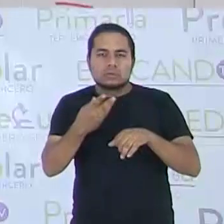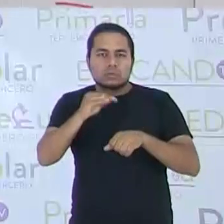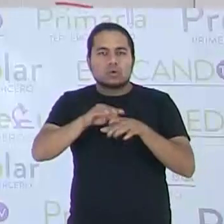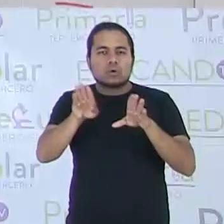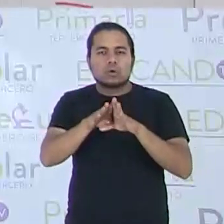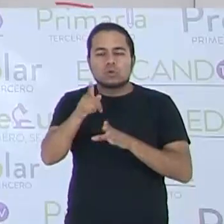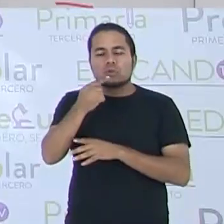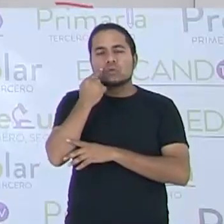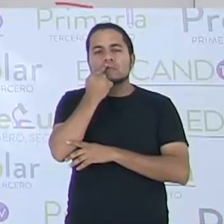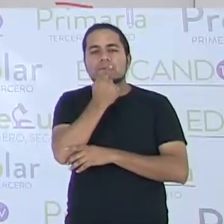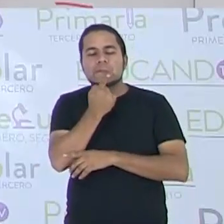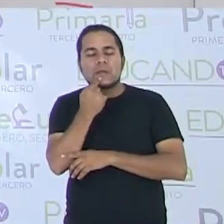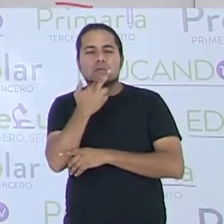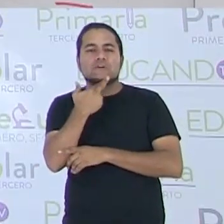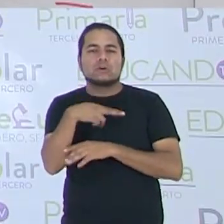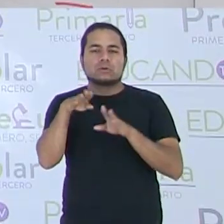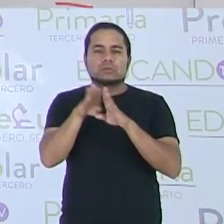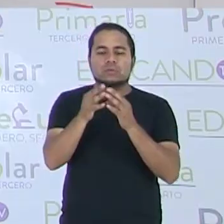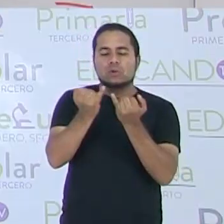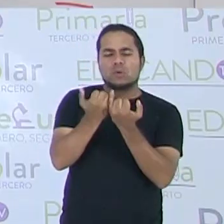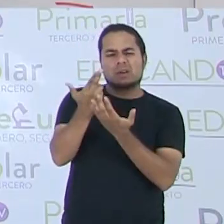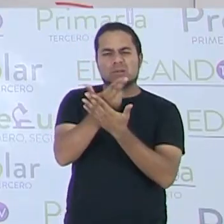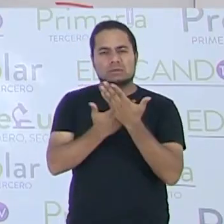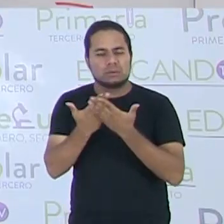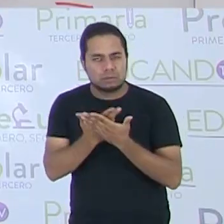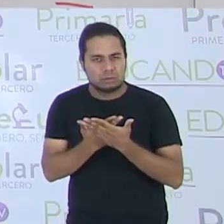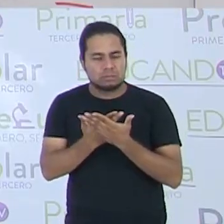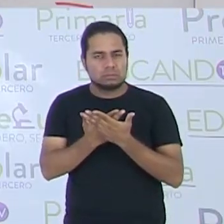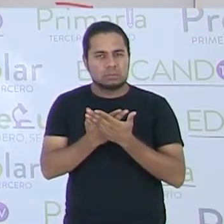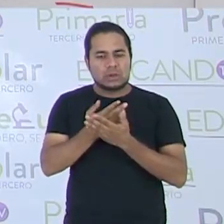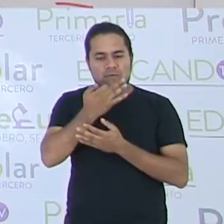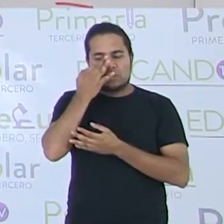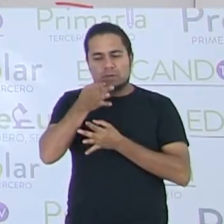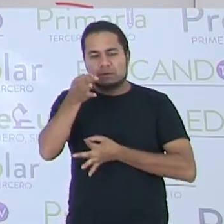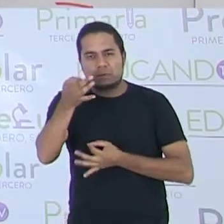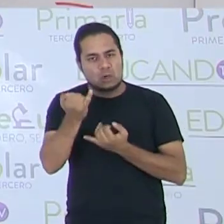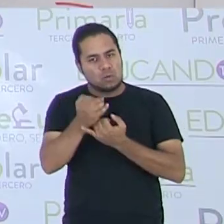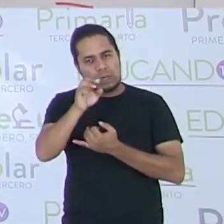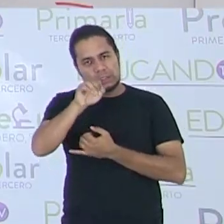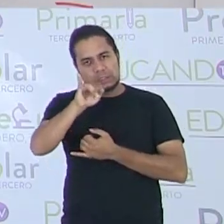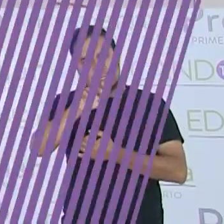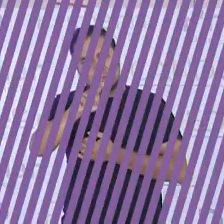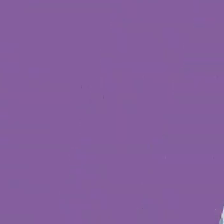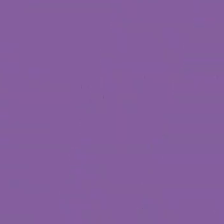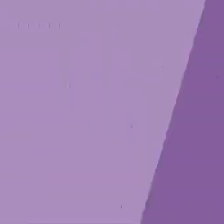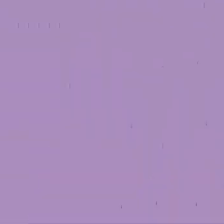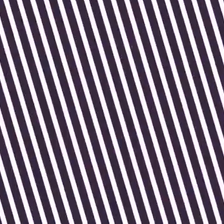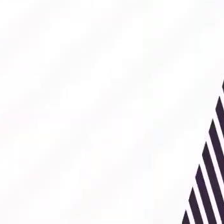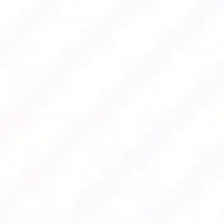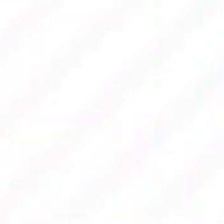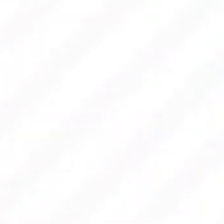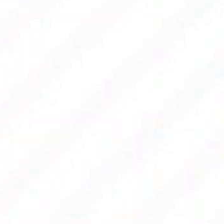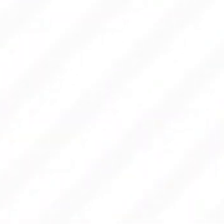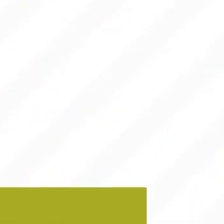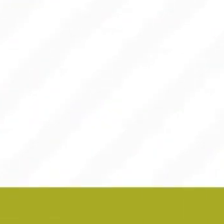tus labios rojos como una rosa. Este también es un símil. Vamos a buscar otro.